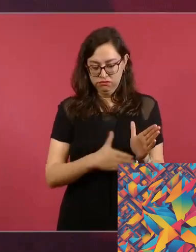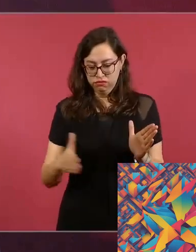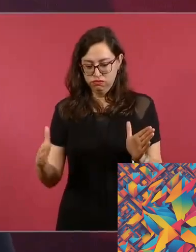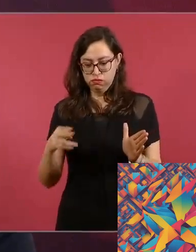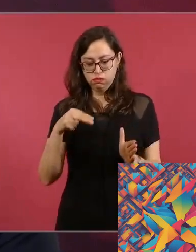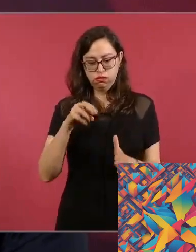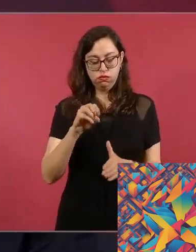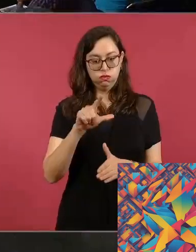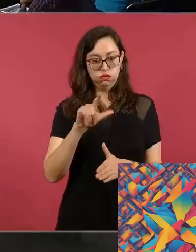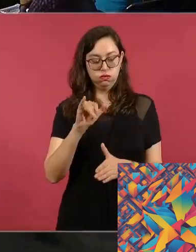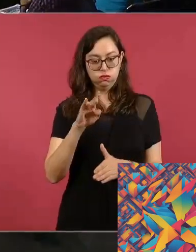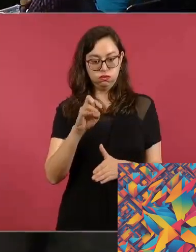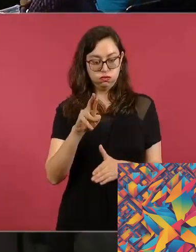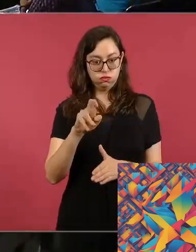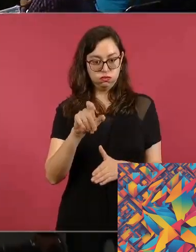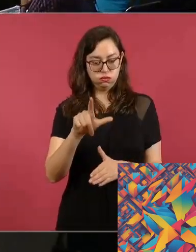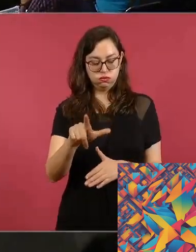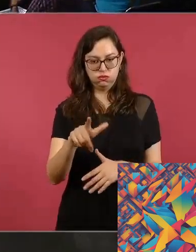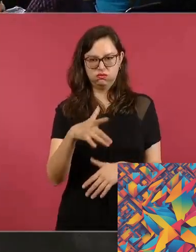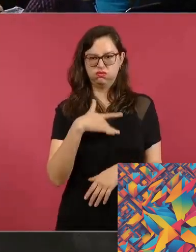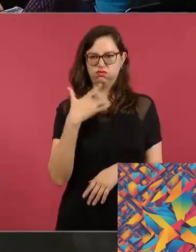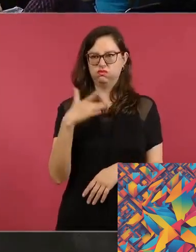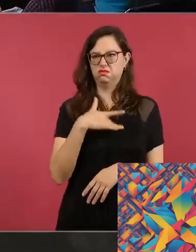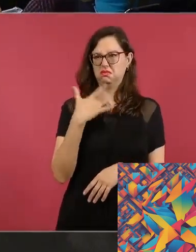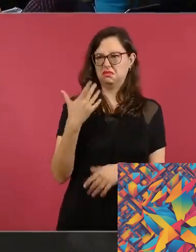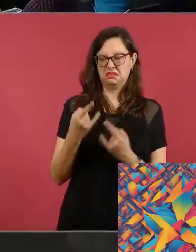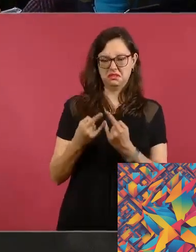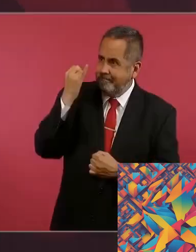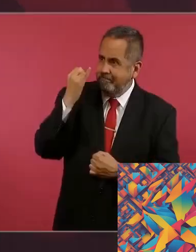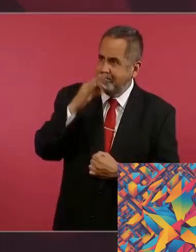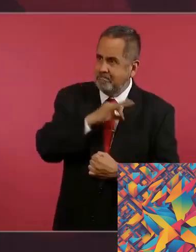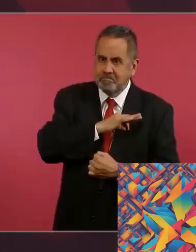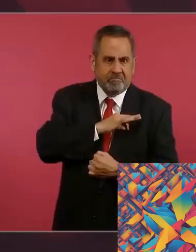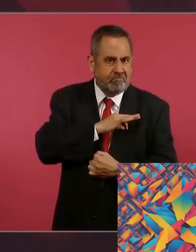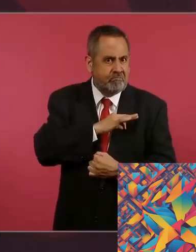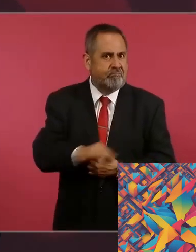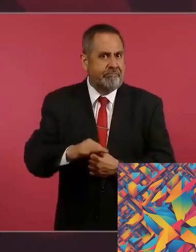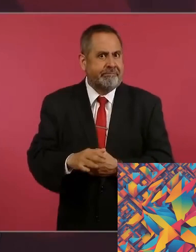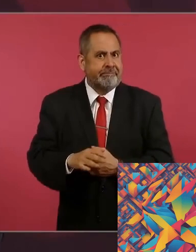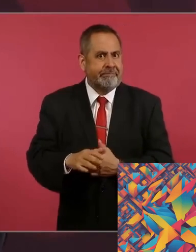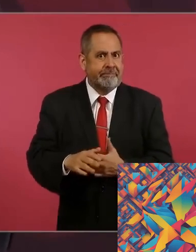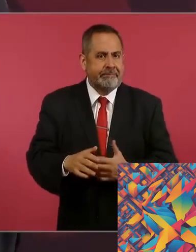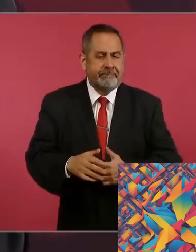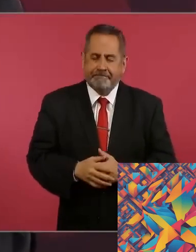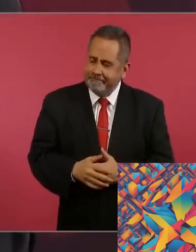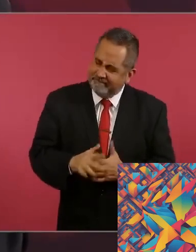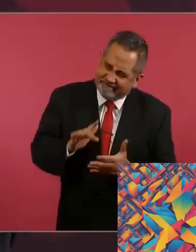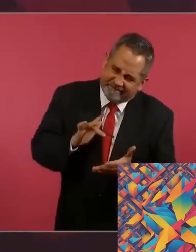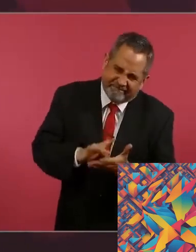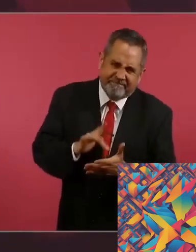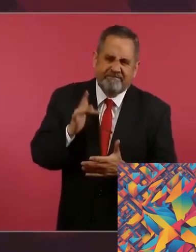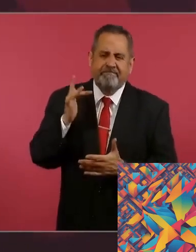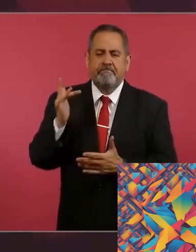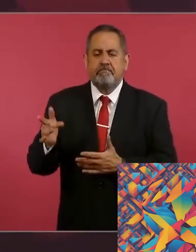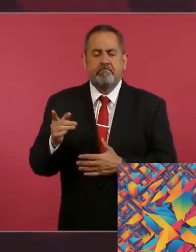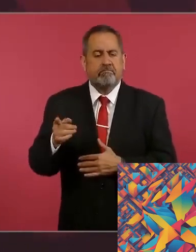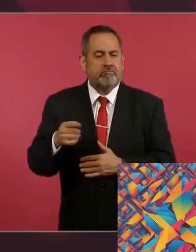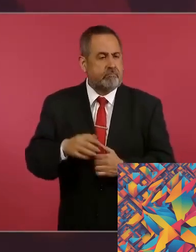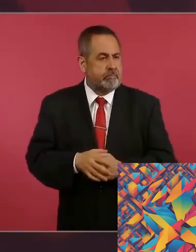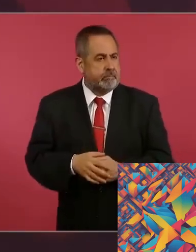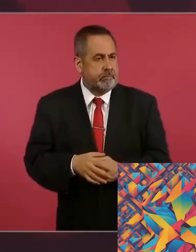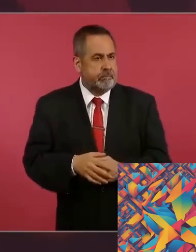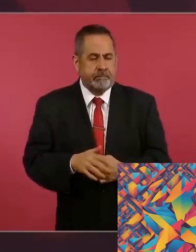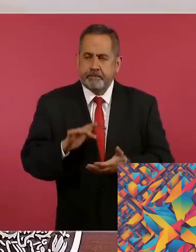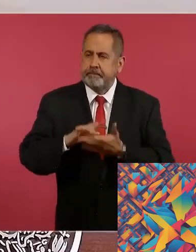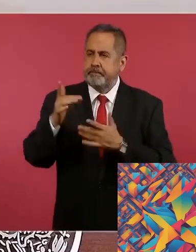que los jóvenes sean cooptados por la delincuencia. Este acercamiento del presidente hacia los banqueros y su política de seguridad nos